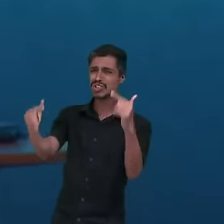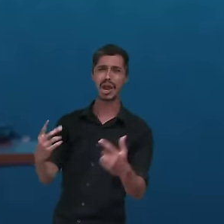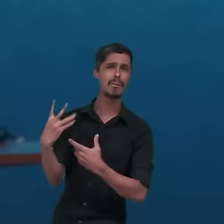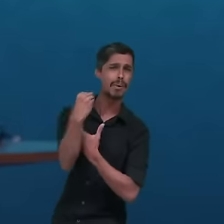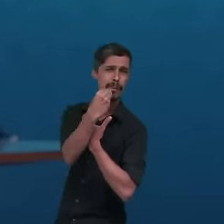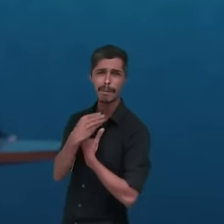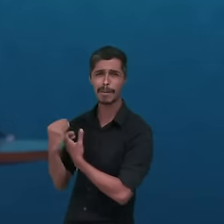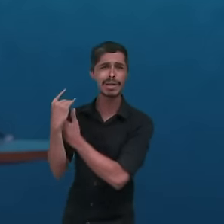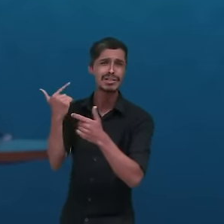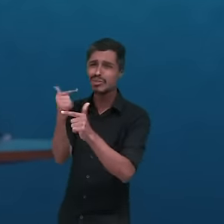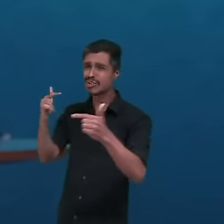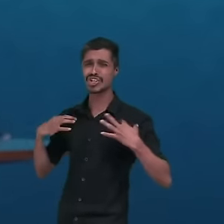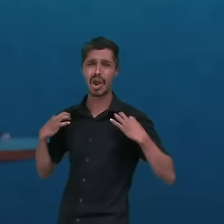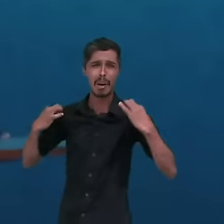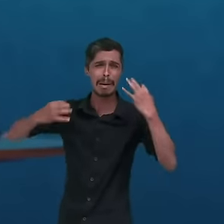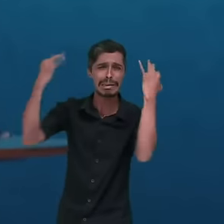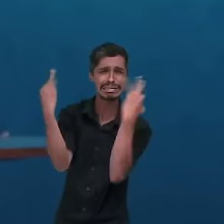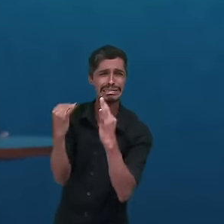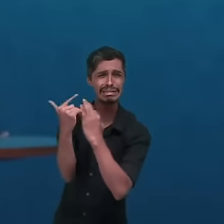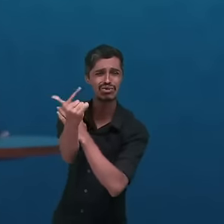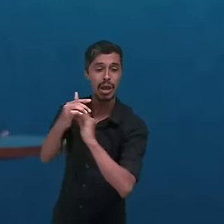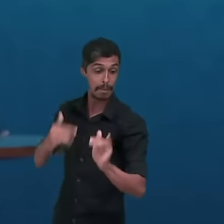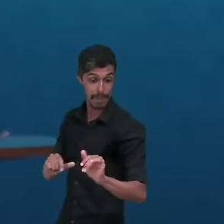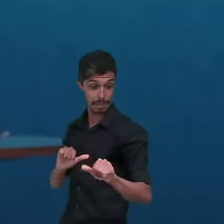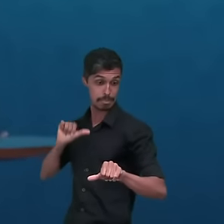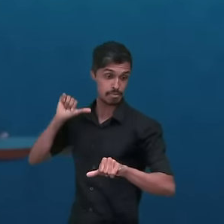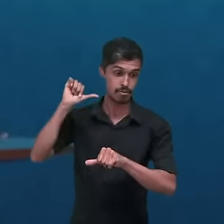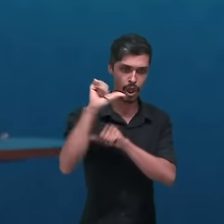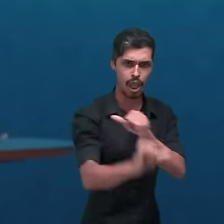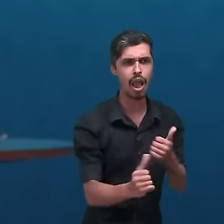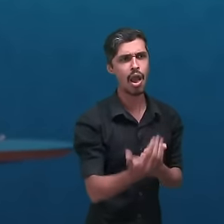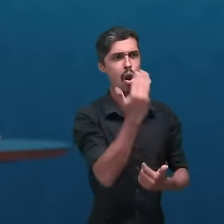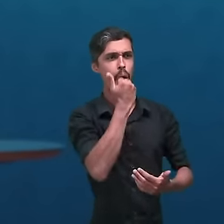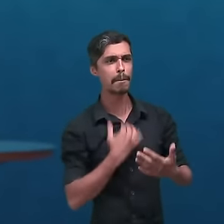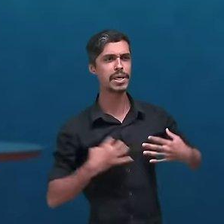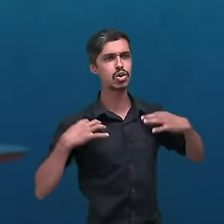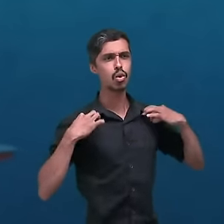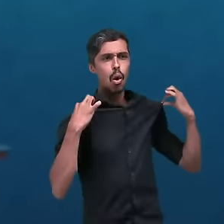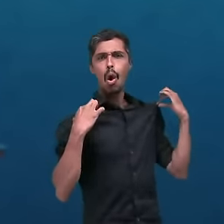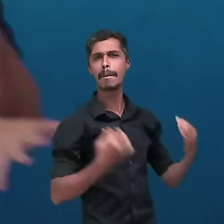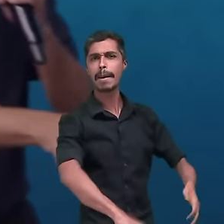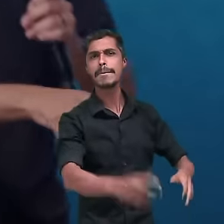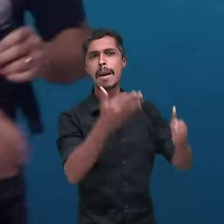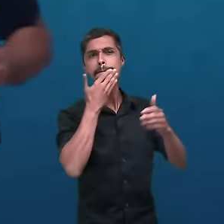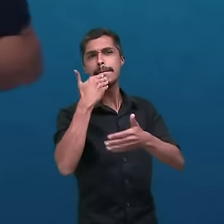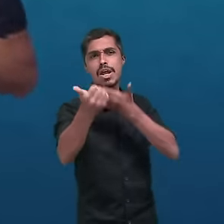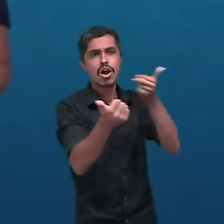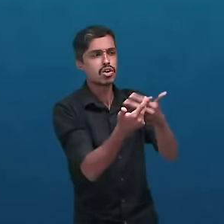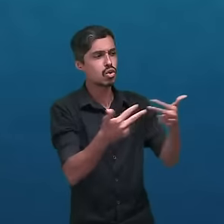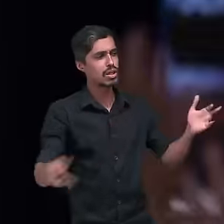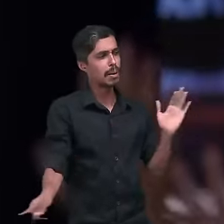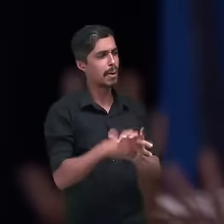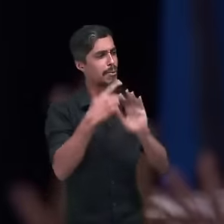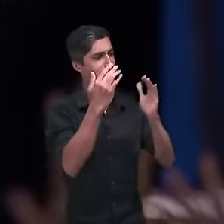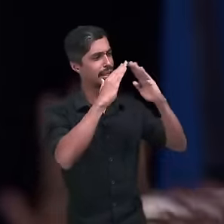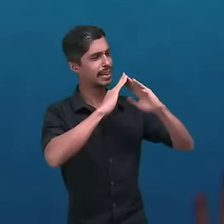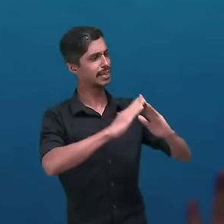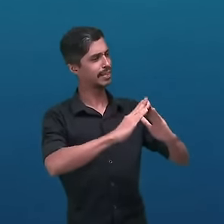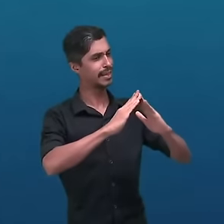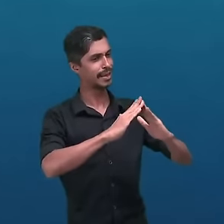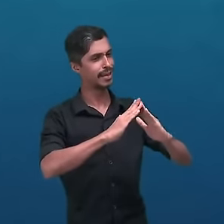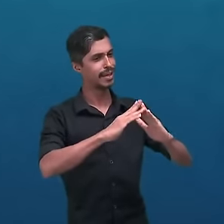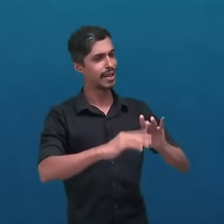había seda. Después de la fila de Faraón comía y se vestía con lo mejor de la tierra. Dios